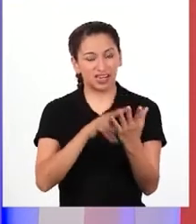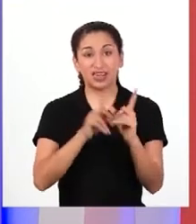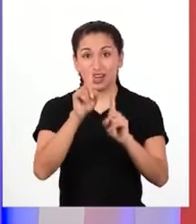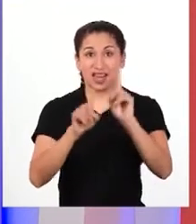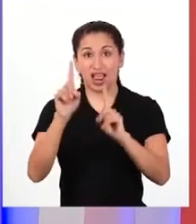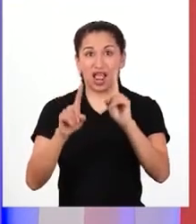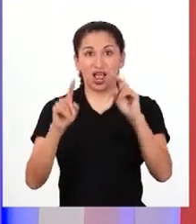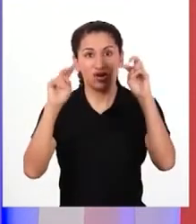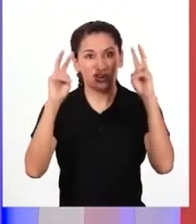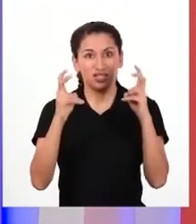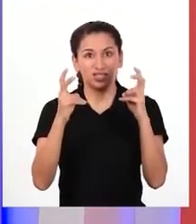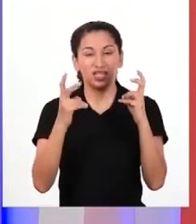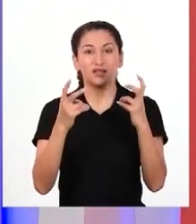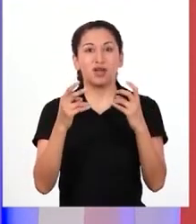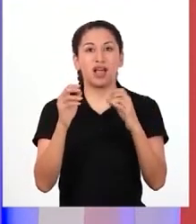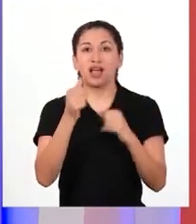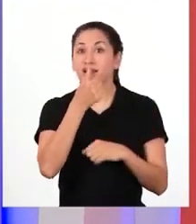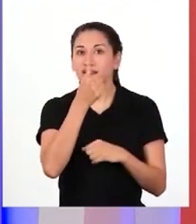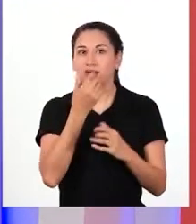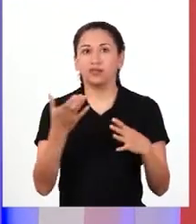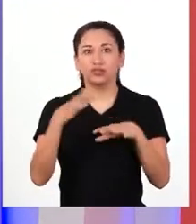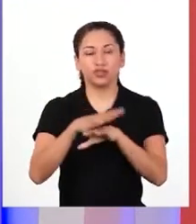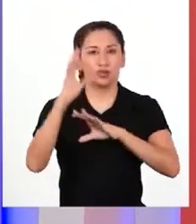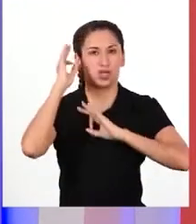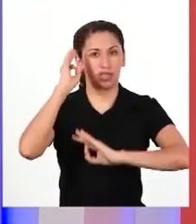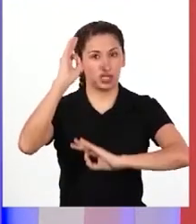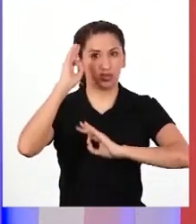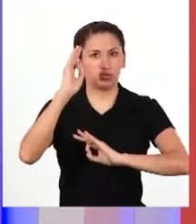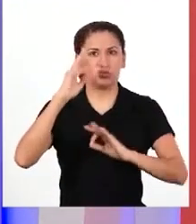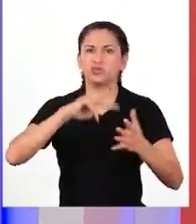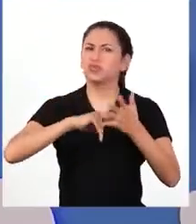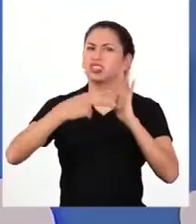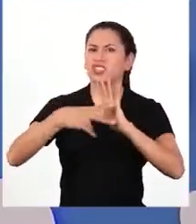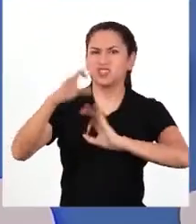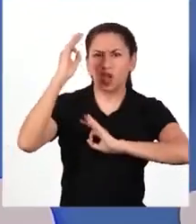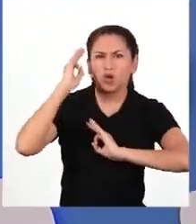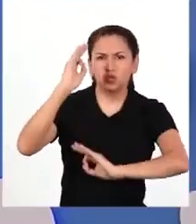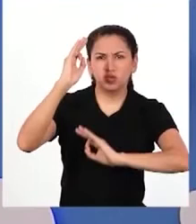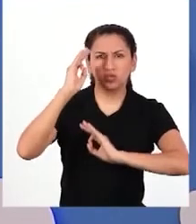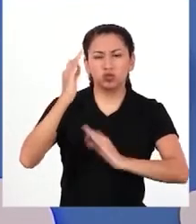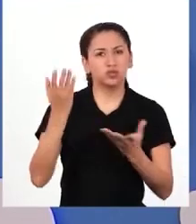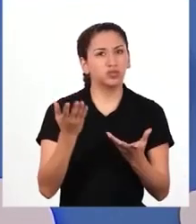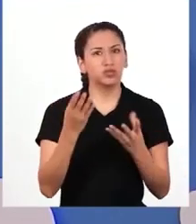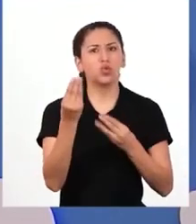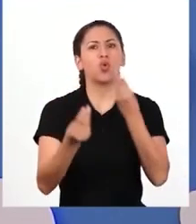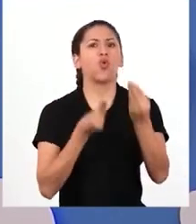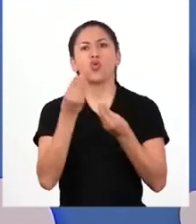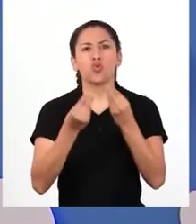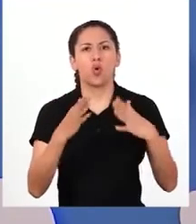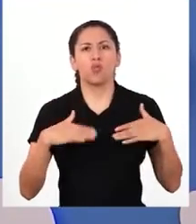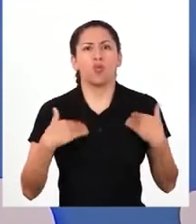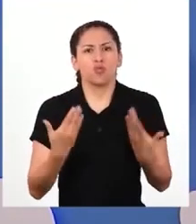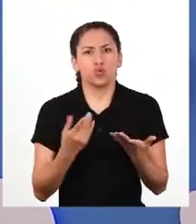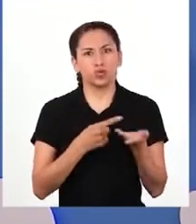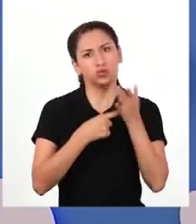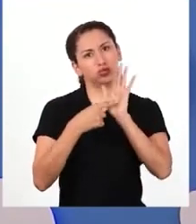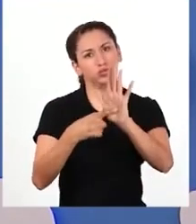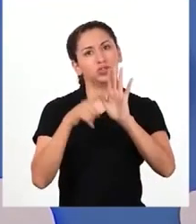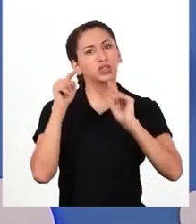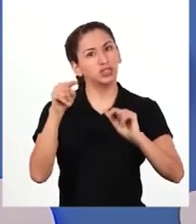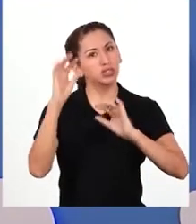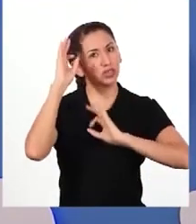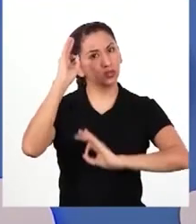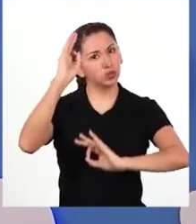¿Qué les parece si revisamos algunos conceptos clave sobre el discurso? ¿Qué es un discurso? ¿En qué contexto